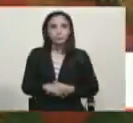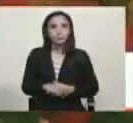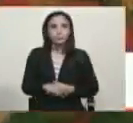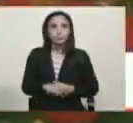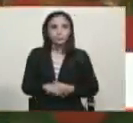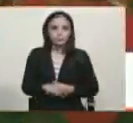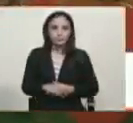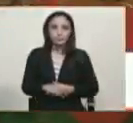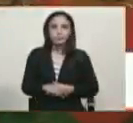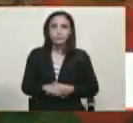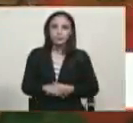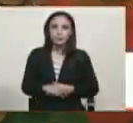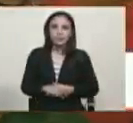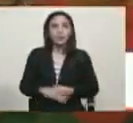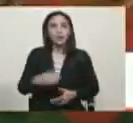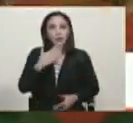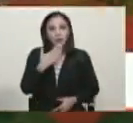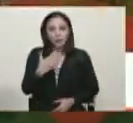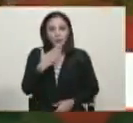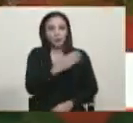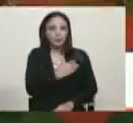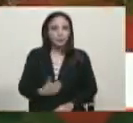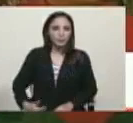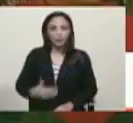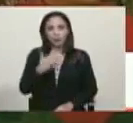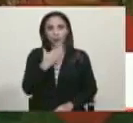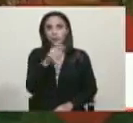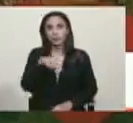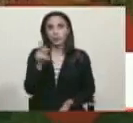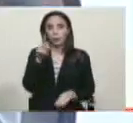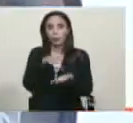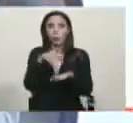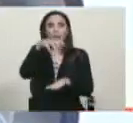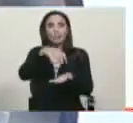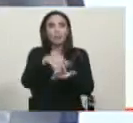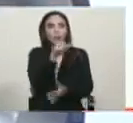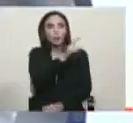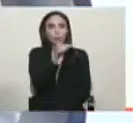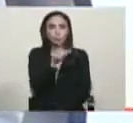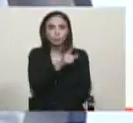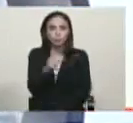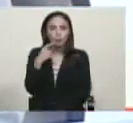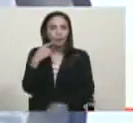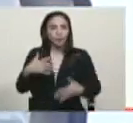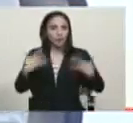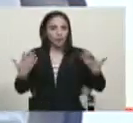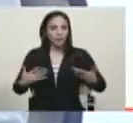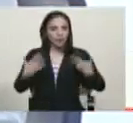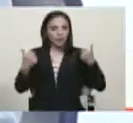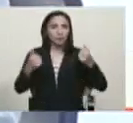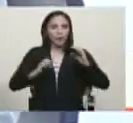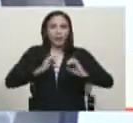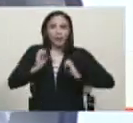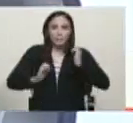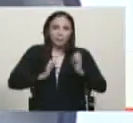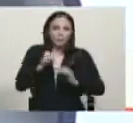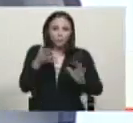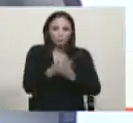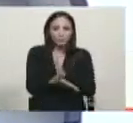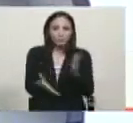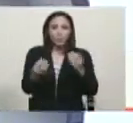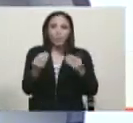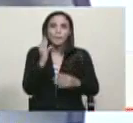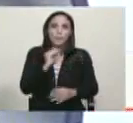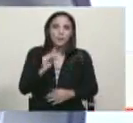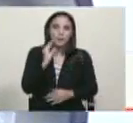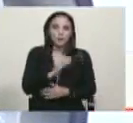favor. Así es, presidente. Muchísimas gracias. Bueno, hemos llegado acá al estado Zulia con gran emoción por lo que ha significado esta experiencia